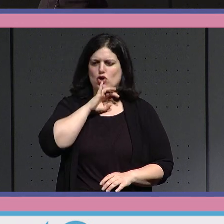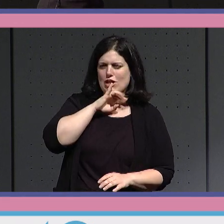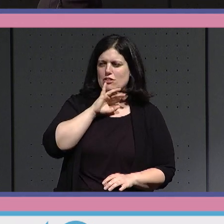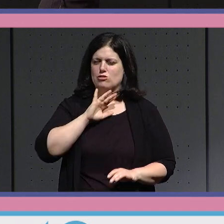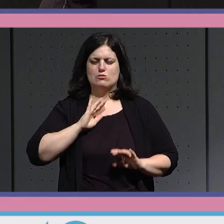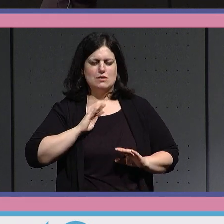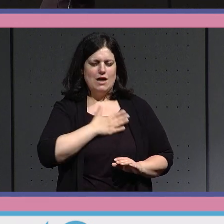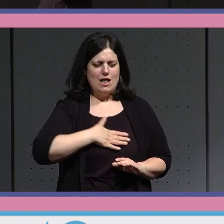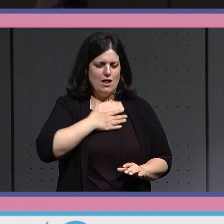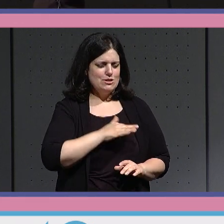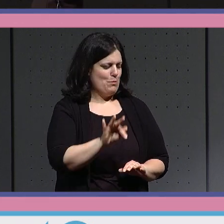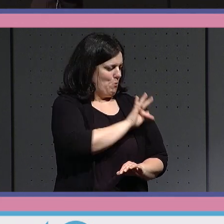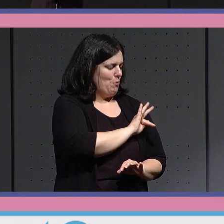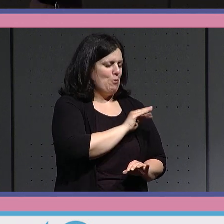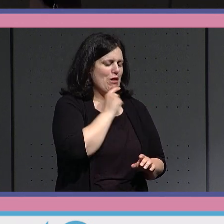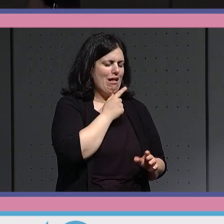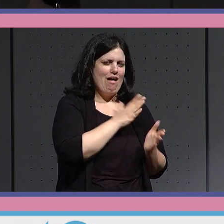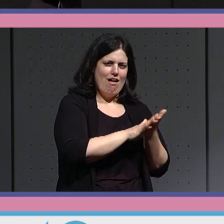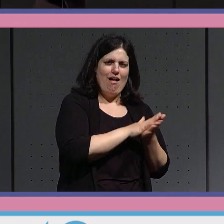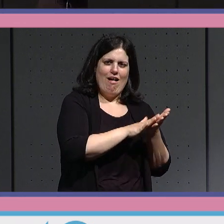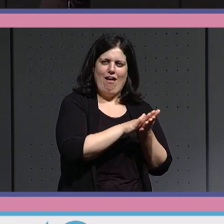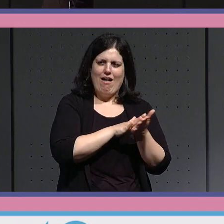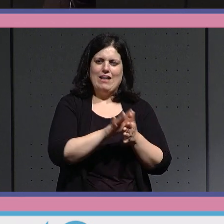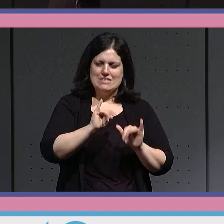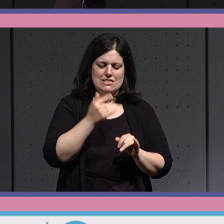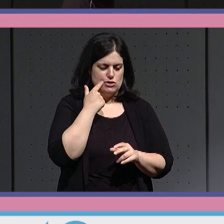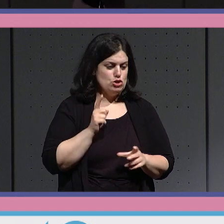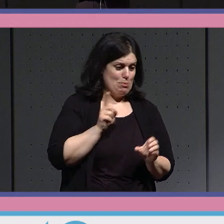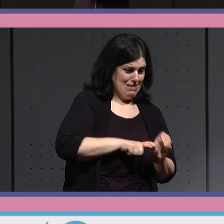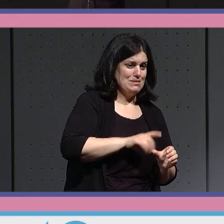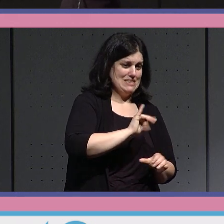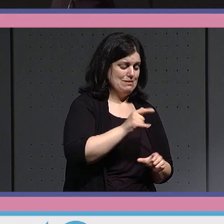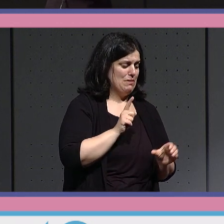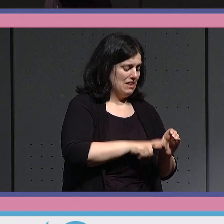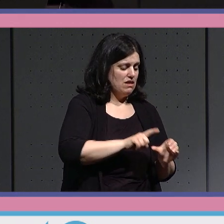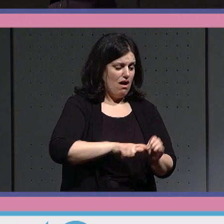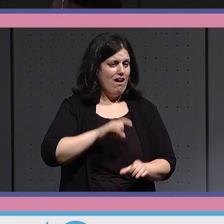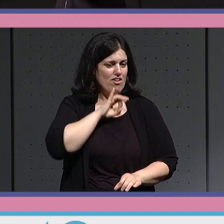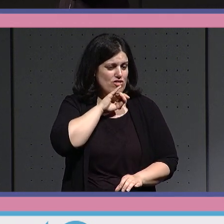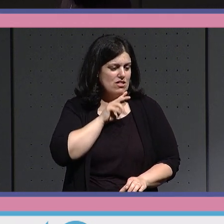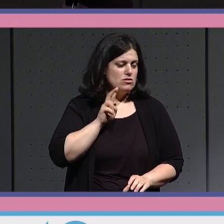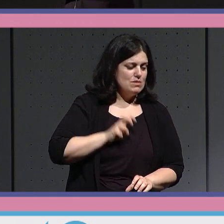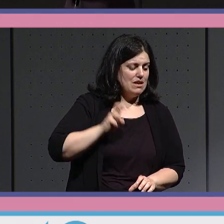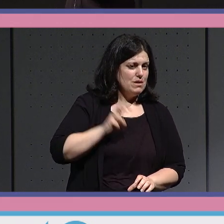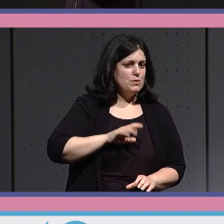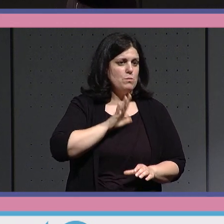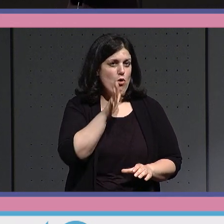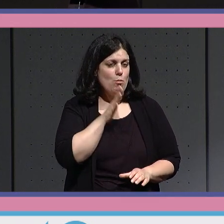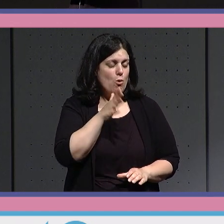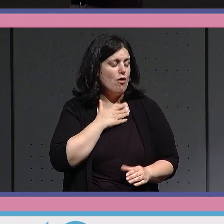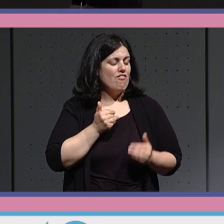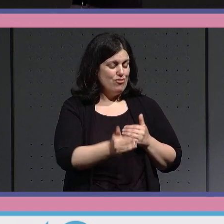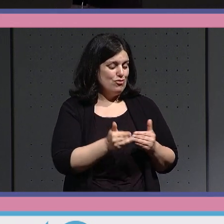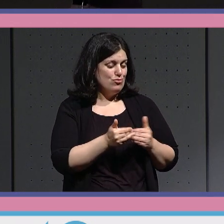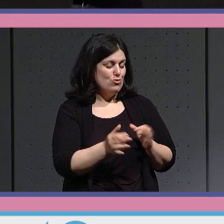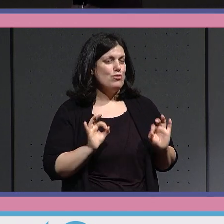y las personas que vienen a nuestras clínicas participan y todo el mundo está realmente contribuyendo a crear la medicina